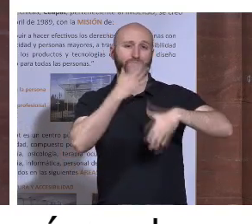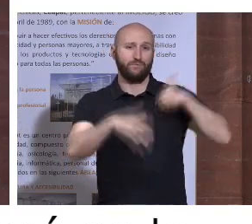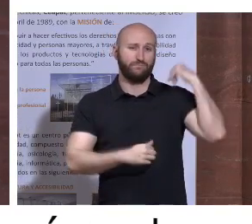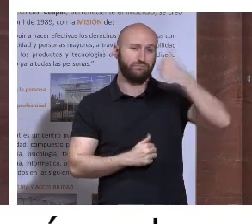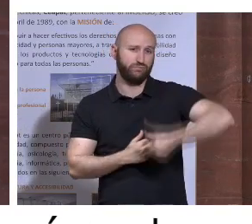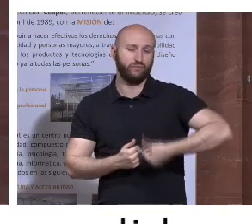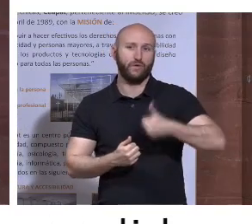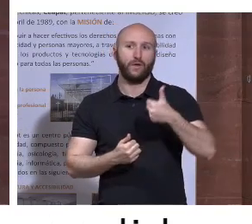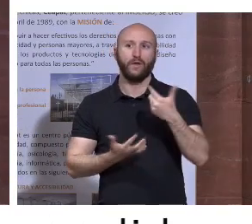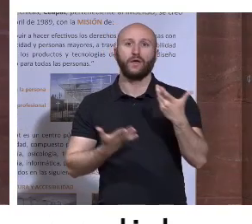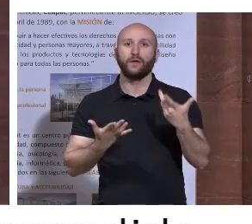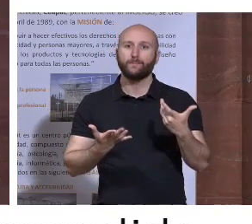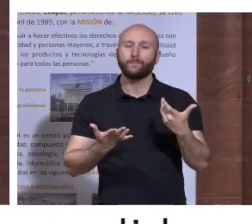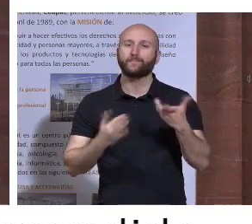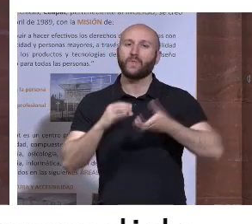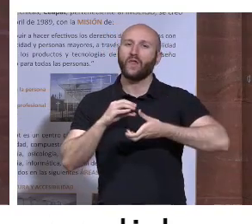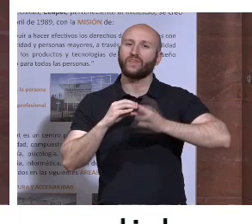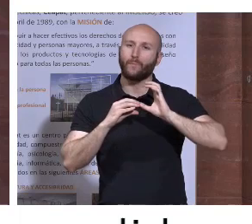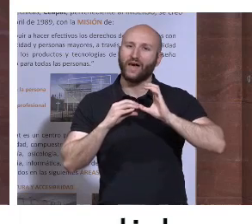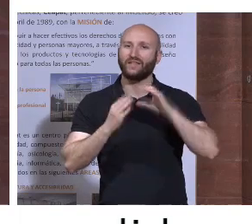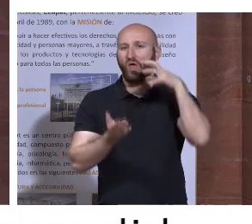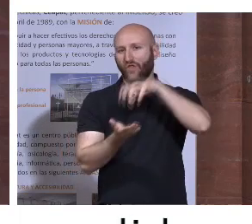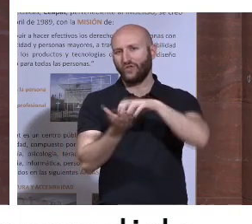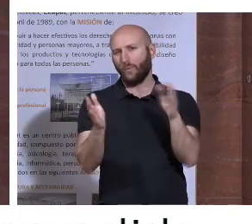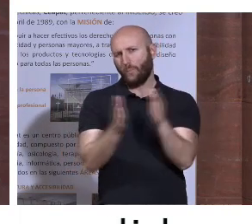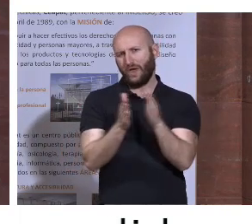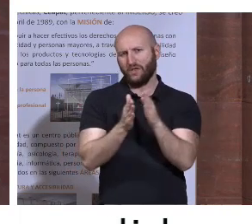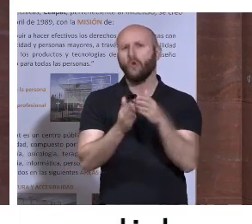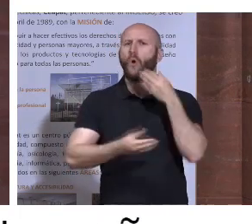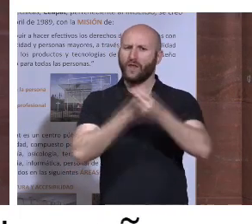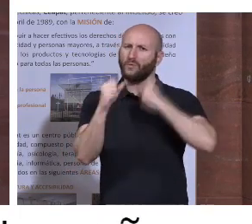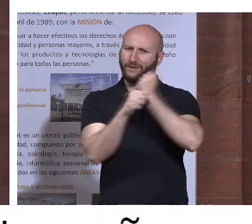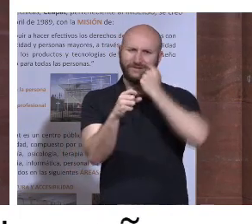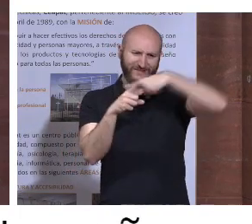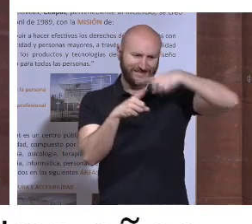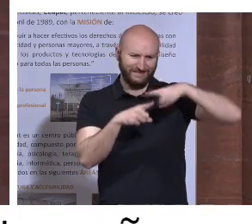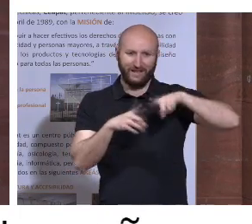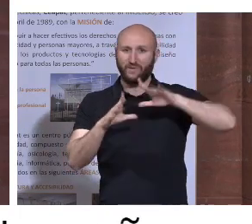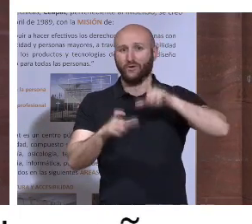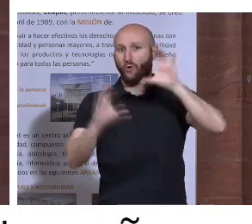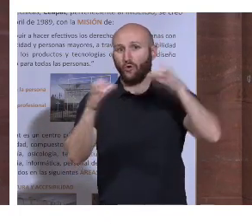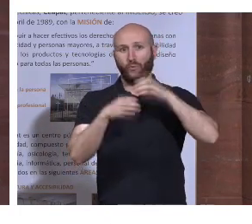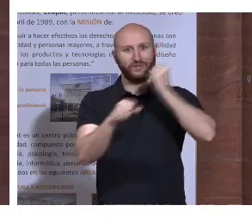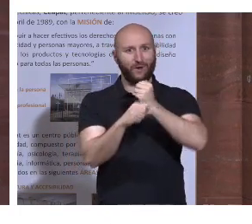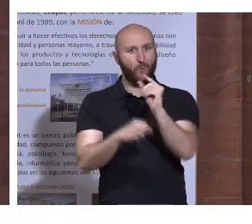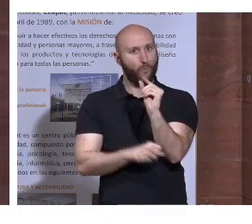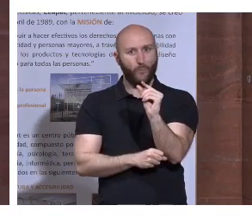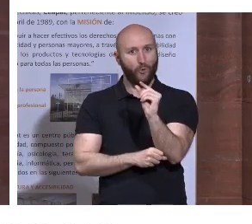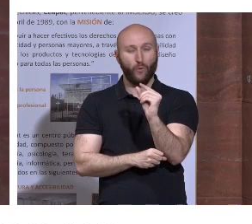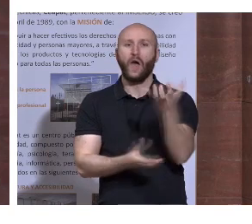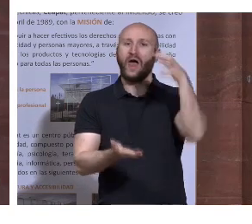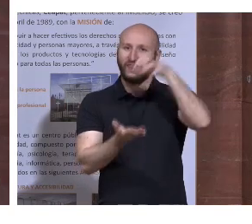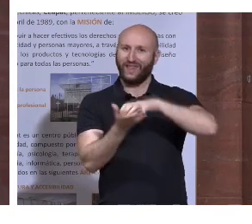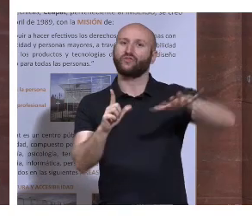planteaba, pues el CEAPAT es un centro pequeñito, hacemos muchas cosas, pero somos muy poquitas personas y es un centro estatal y